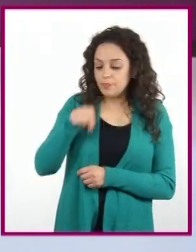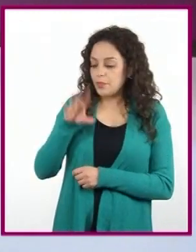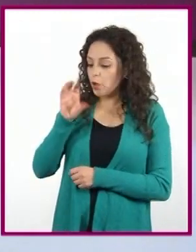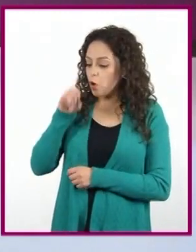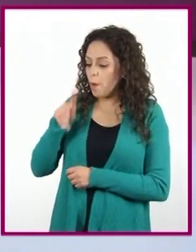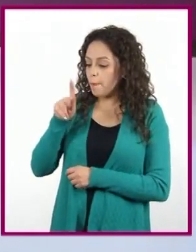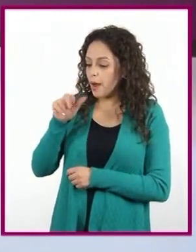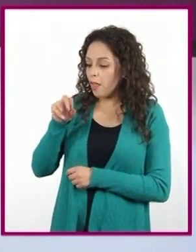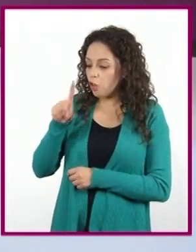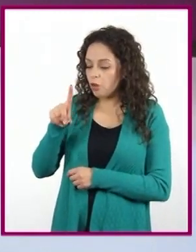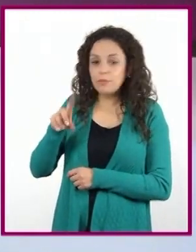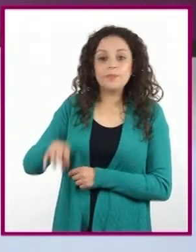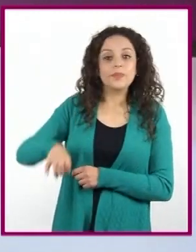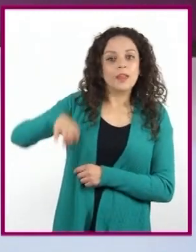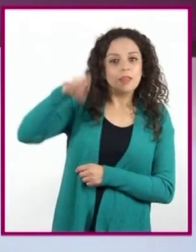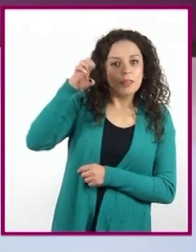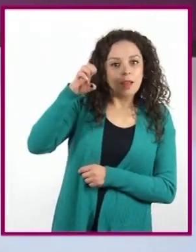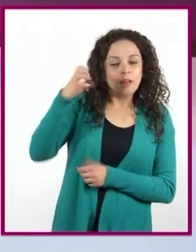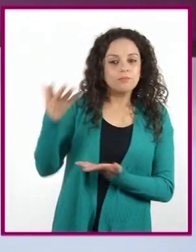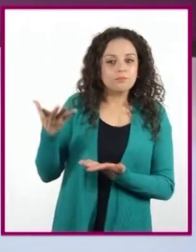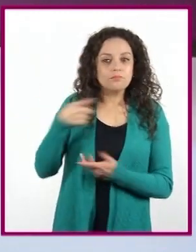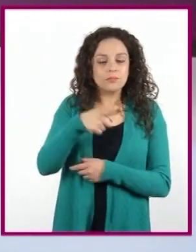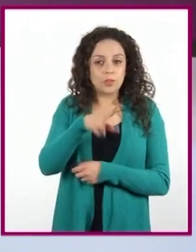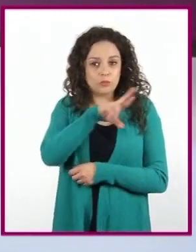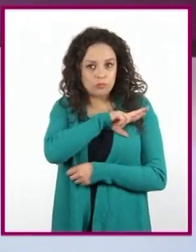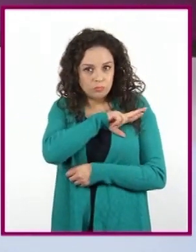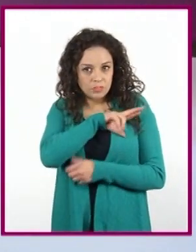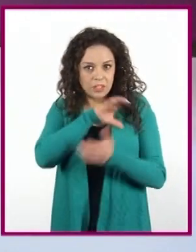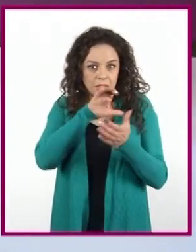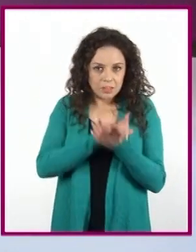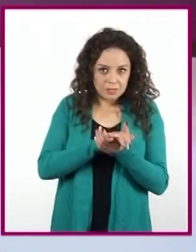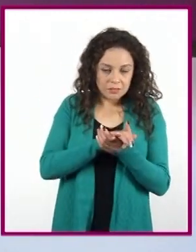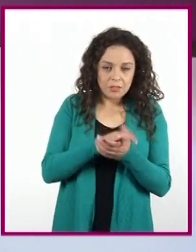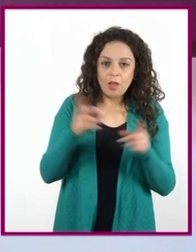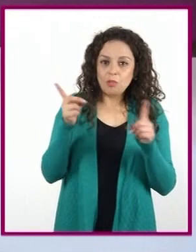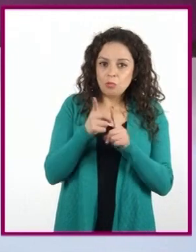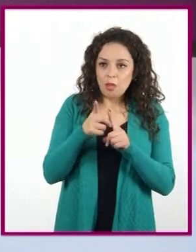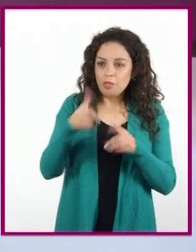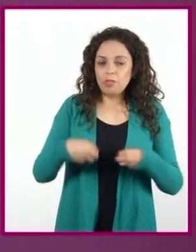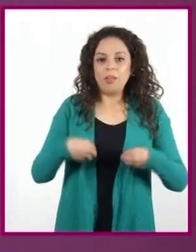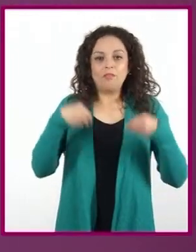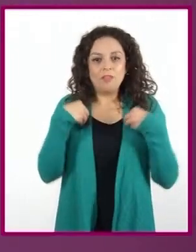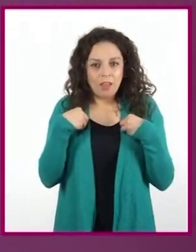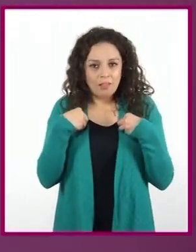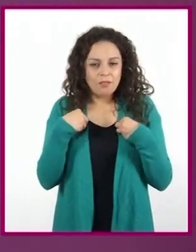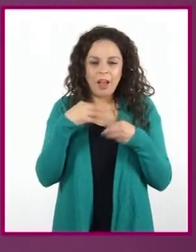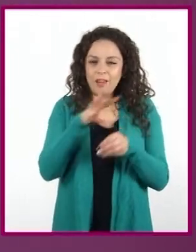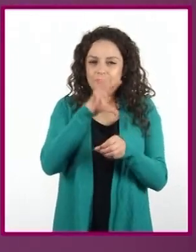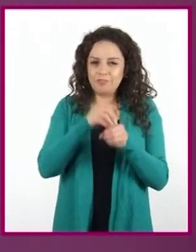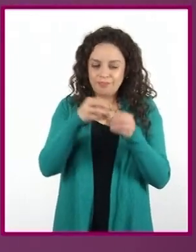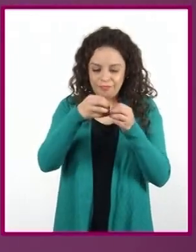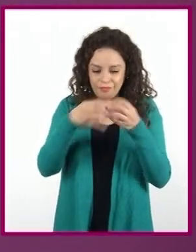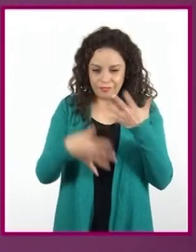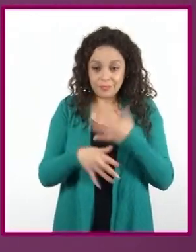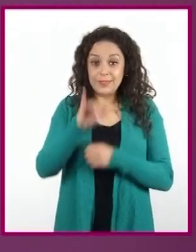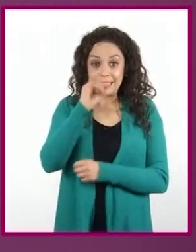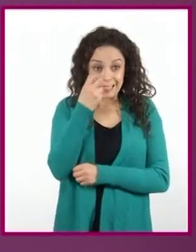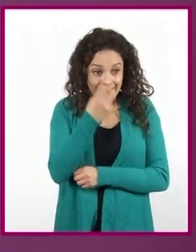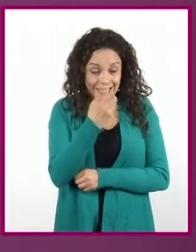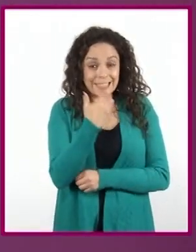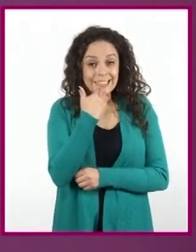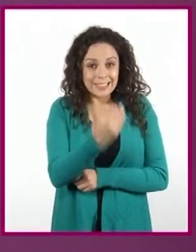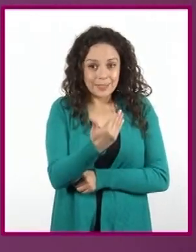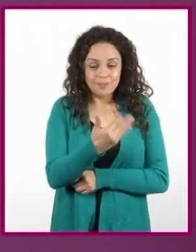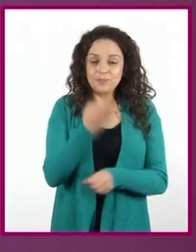estado civil, lugar de origen y domicilio. Estás en lo correcto. Continuemos con la